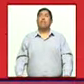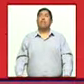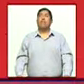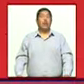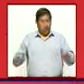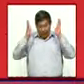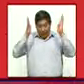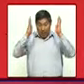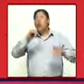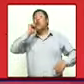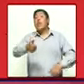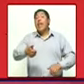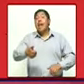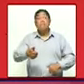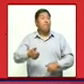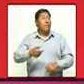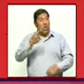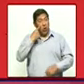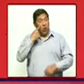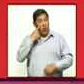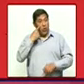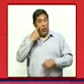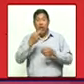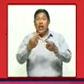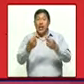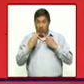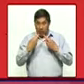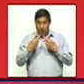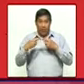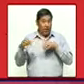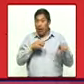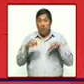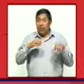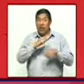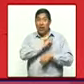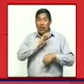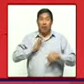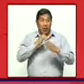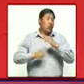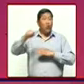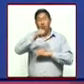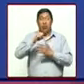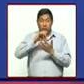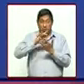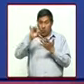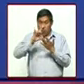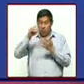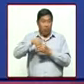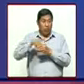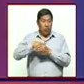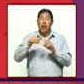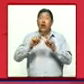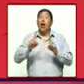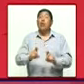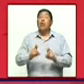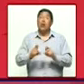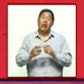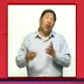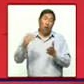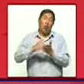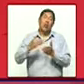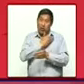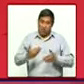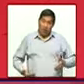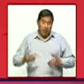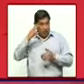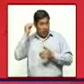Y ponga atención porque mañana se conocería la respuesta que va a dar el Tribunal Supremo Electoral a las preguntas del referéndum que volvió a